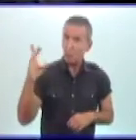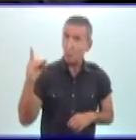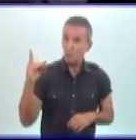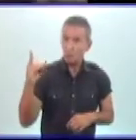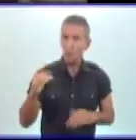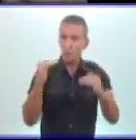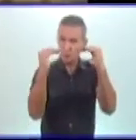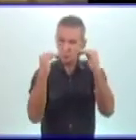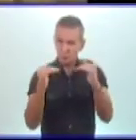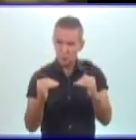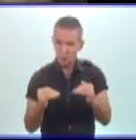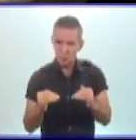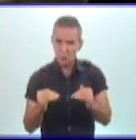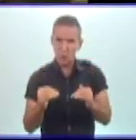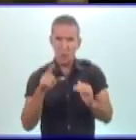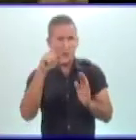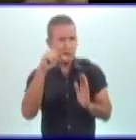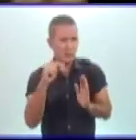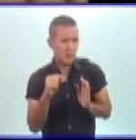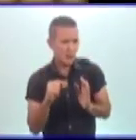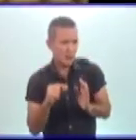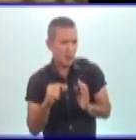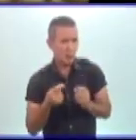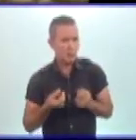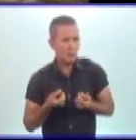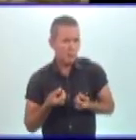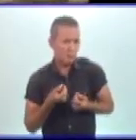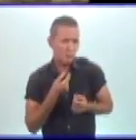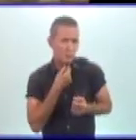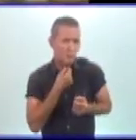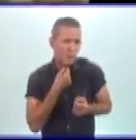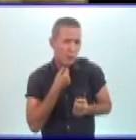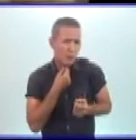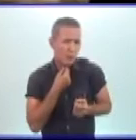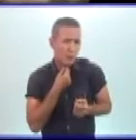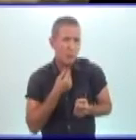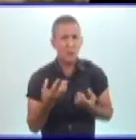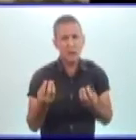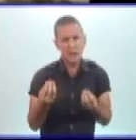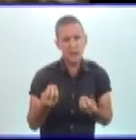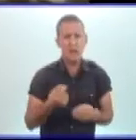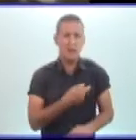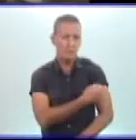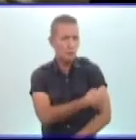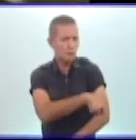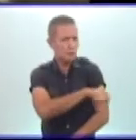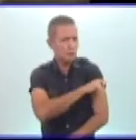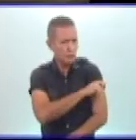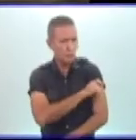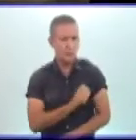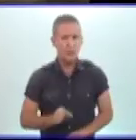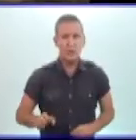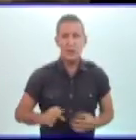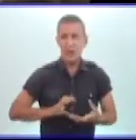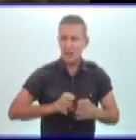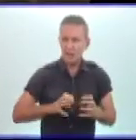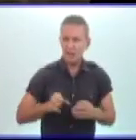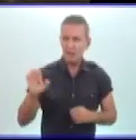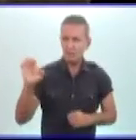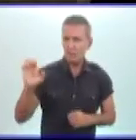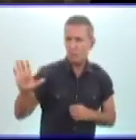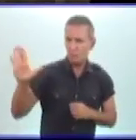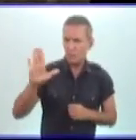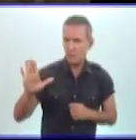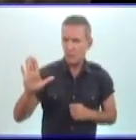de subdesarrollados a muchos pueblos que no cumplían los requisitos de vida al estilo europeo, sobre todo a partir de los aspectos